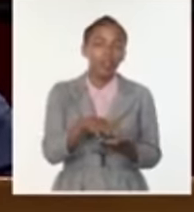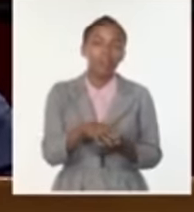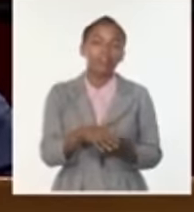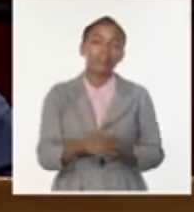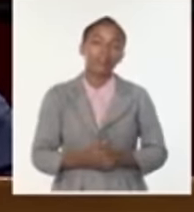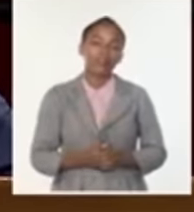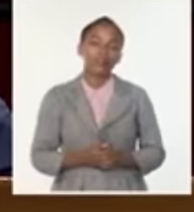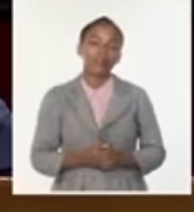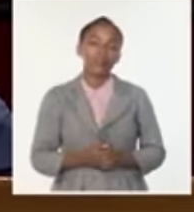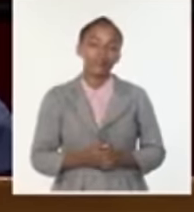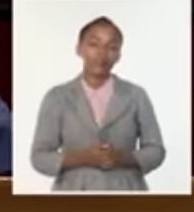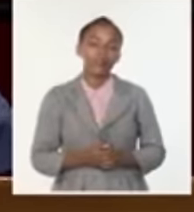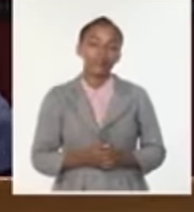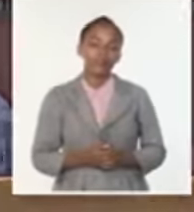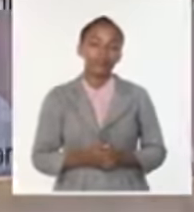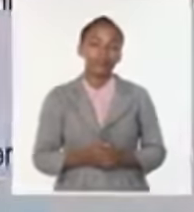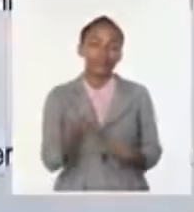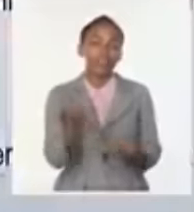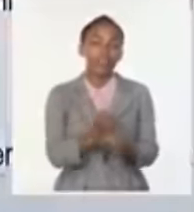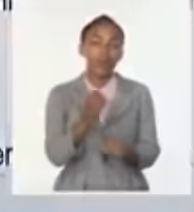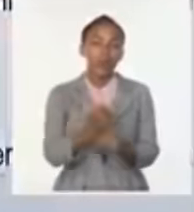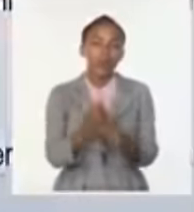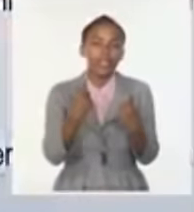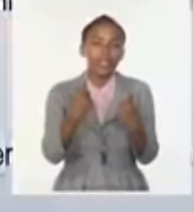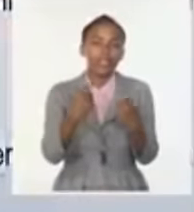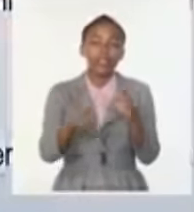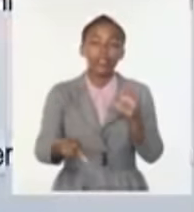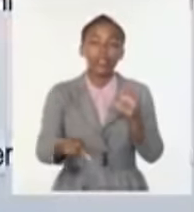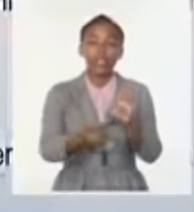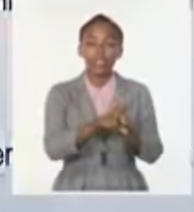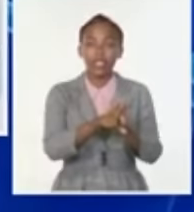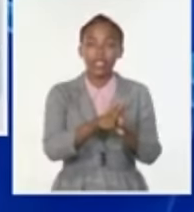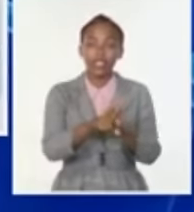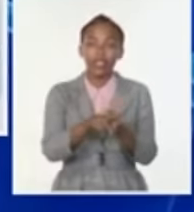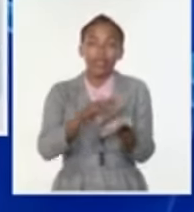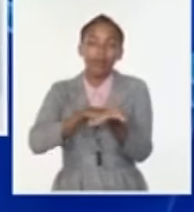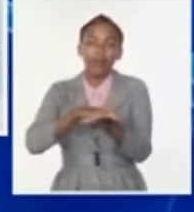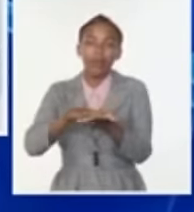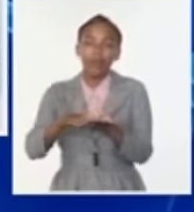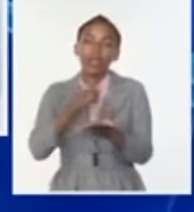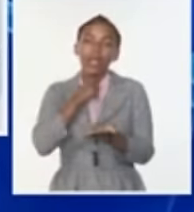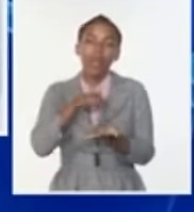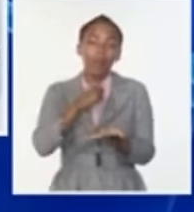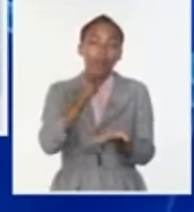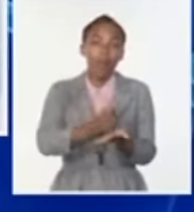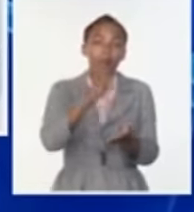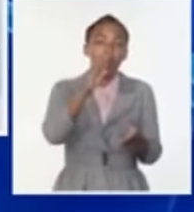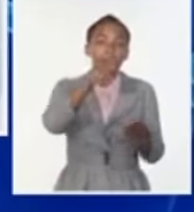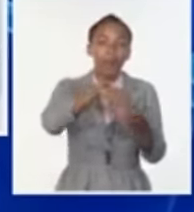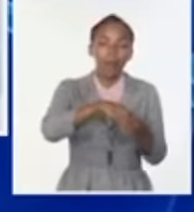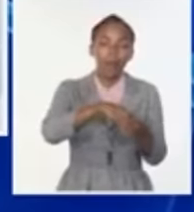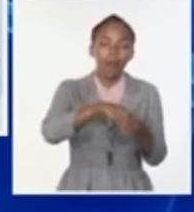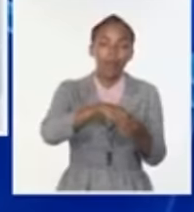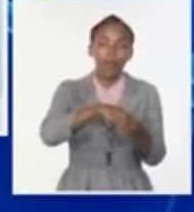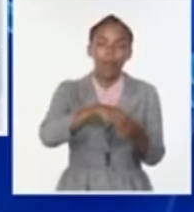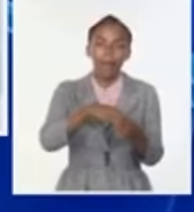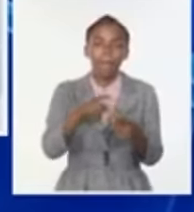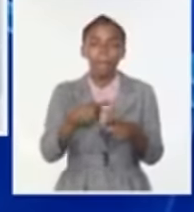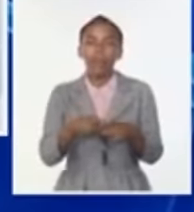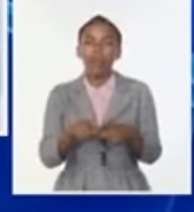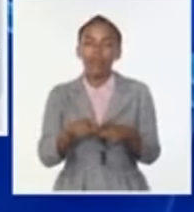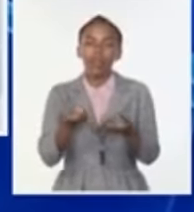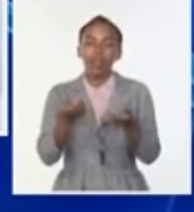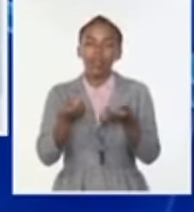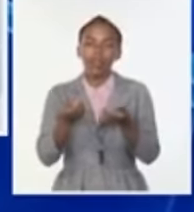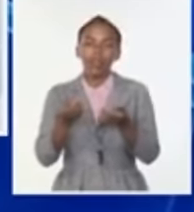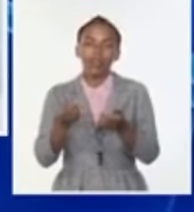de las actividades que requieran licencias y permisos, es decir, se aprobó la MIPYME, pero se pone a construir un kiosco, se pone, entonces no